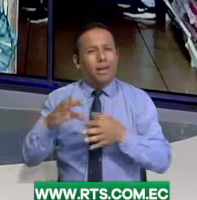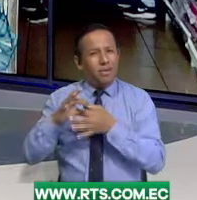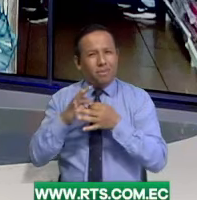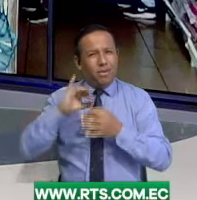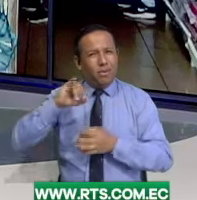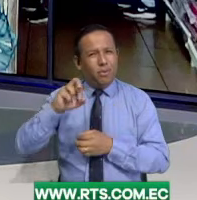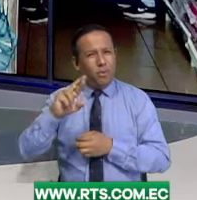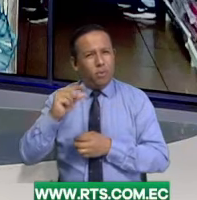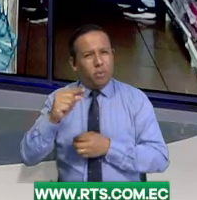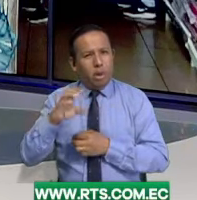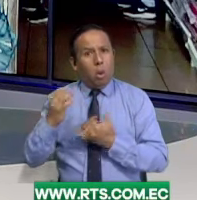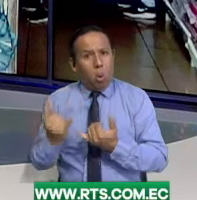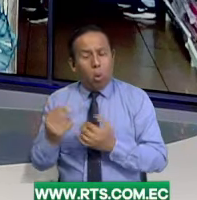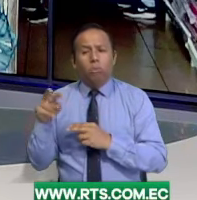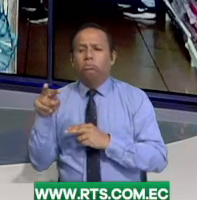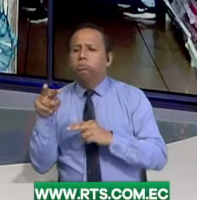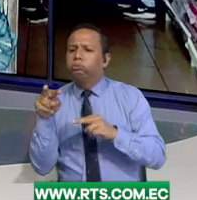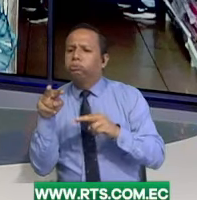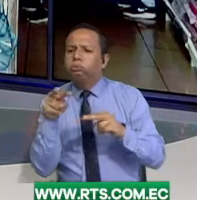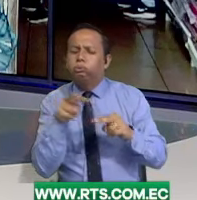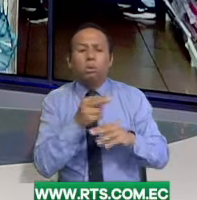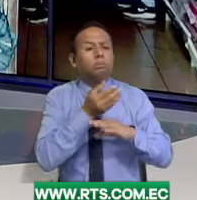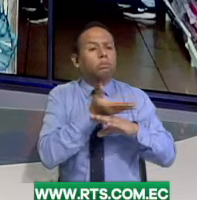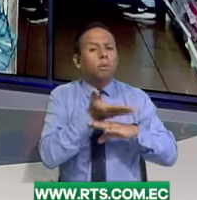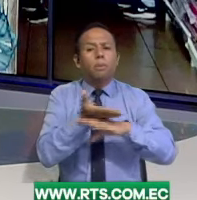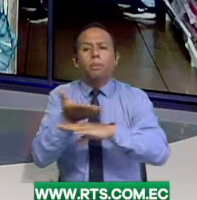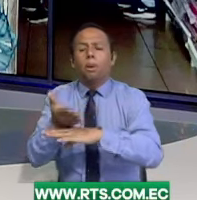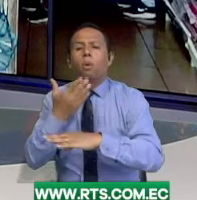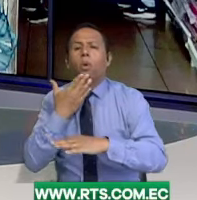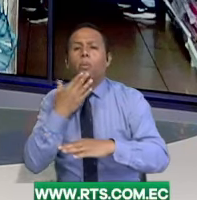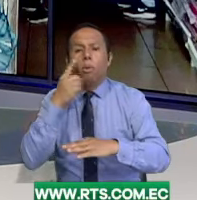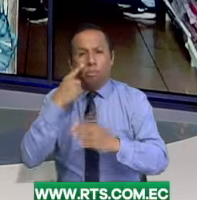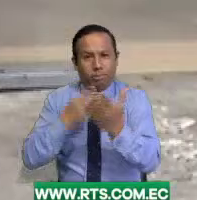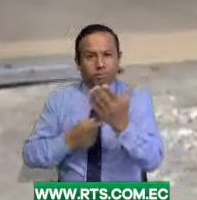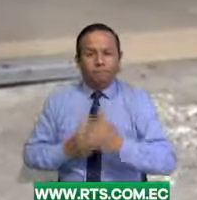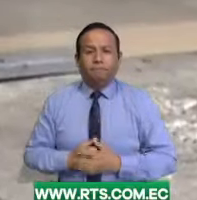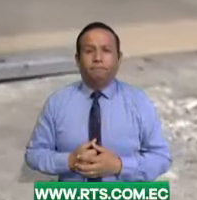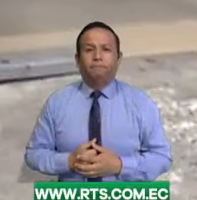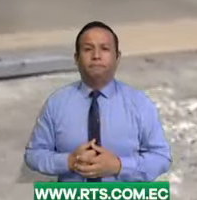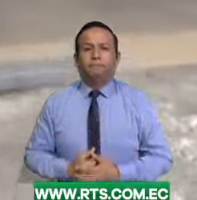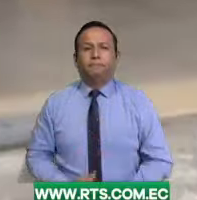hogares y constató la situación que vivieron los ciudadanos.